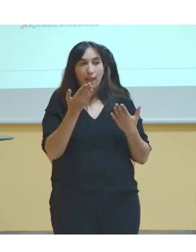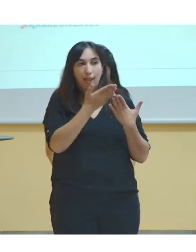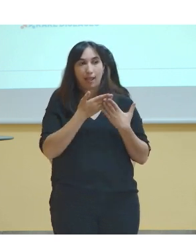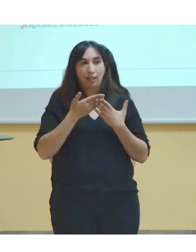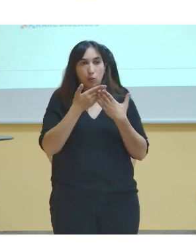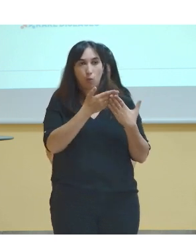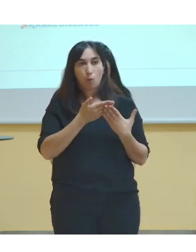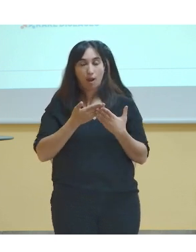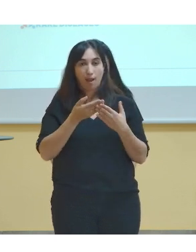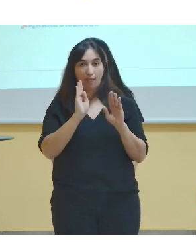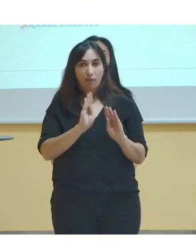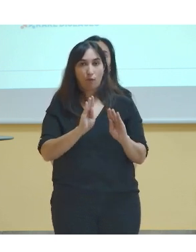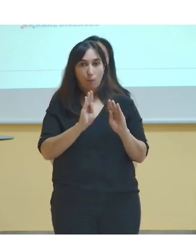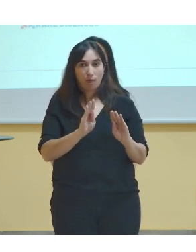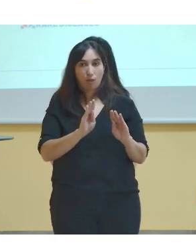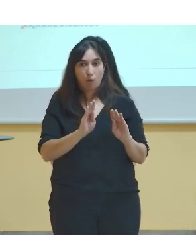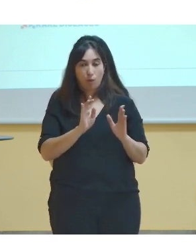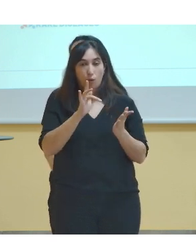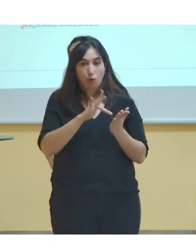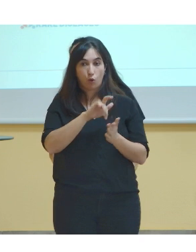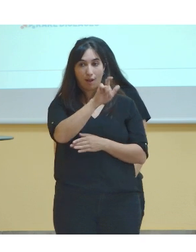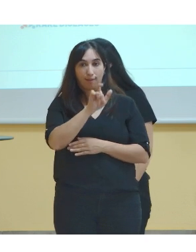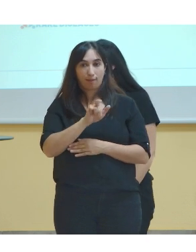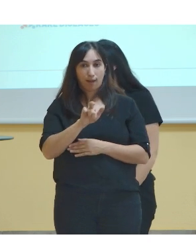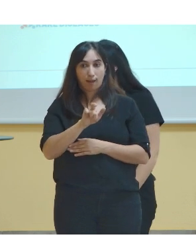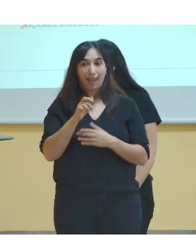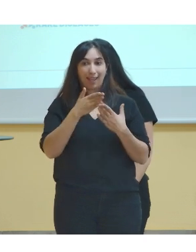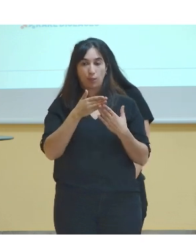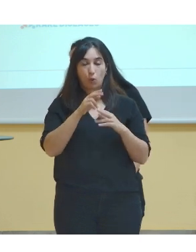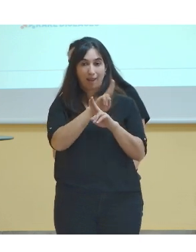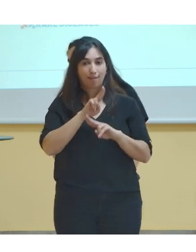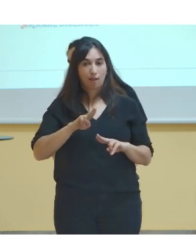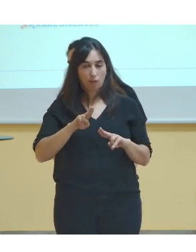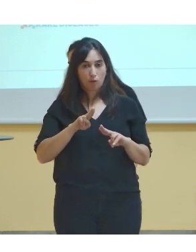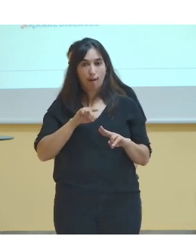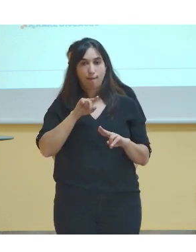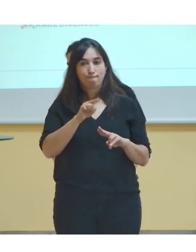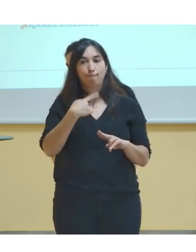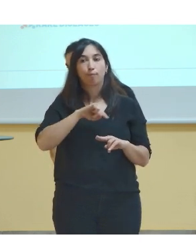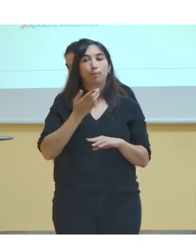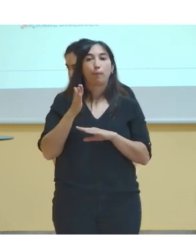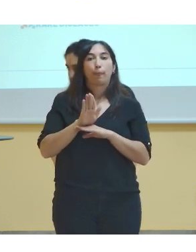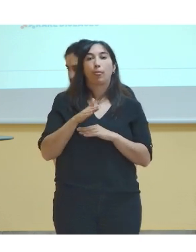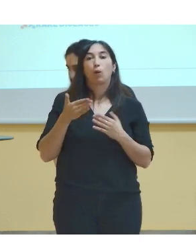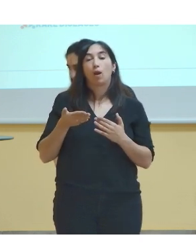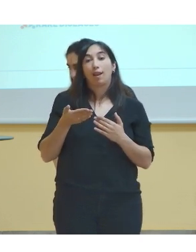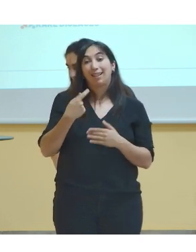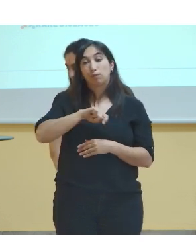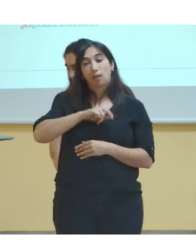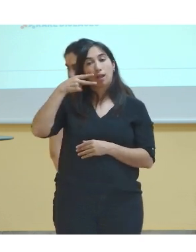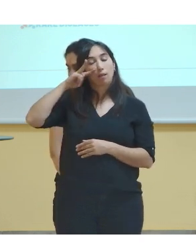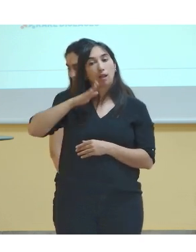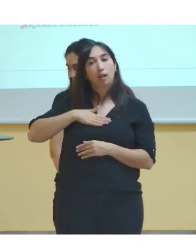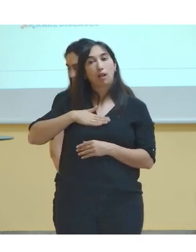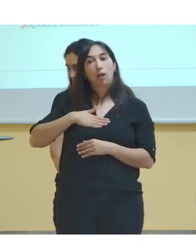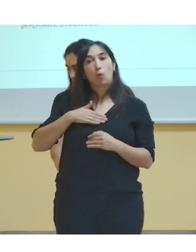escuela de formación que se llevó a cabo en Italia, una escuela internacional, en el que mostramos cuál era la experiencia de España en